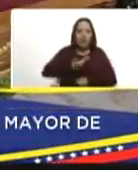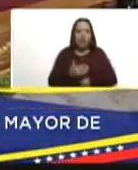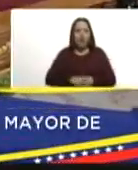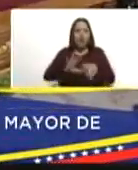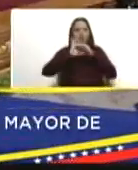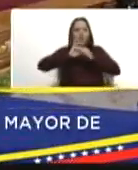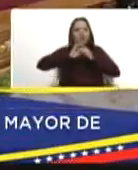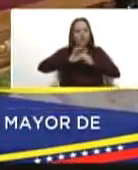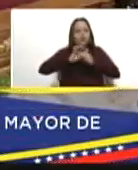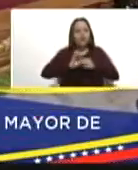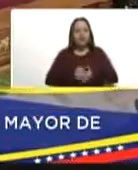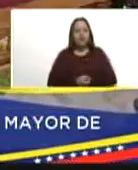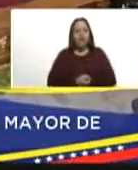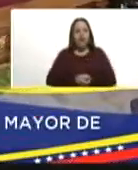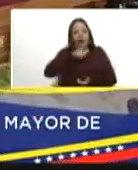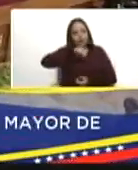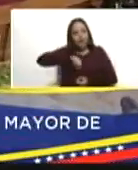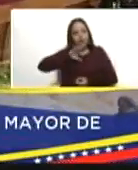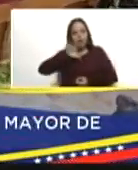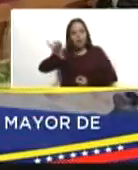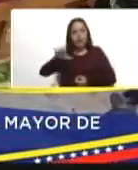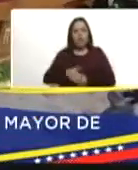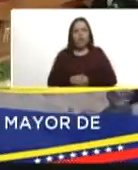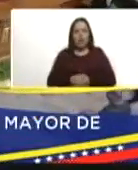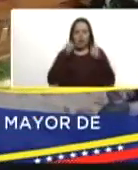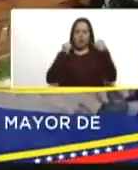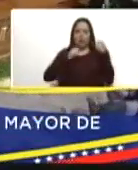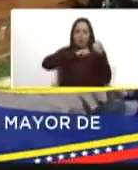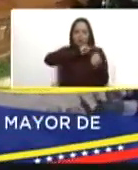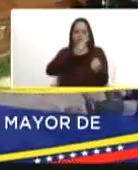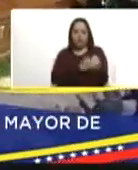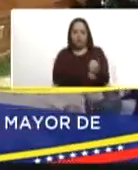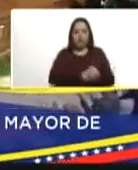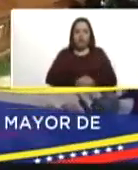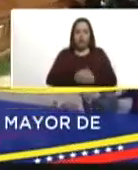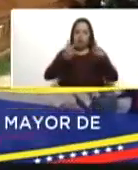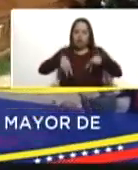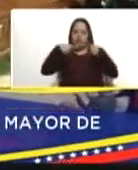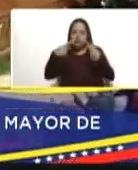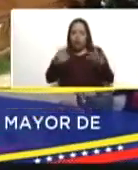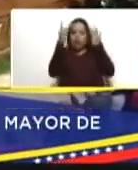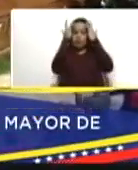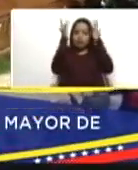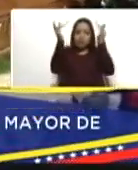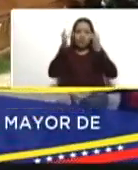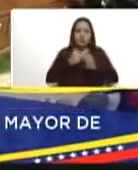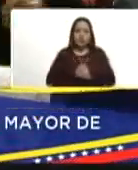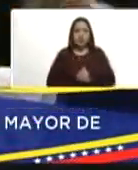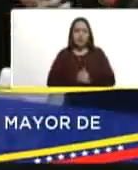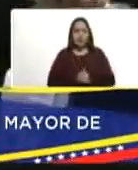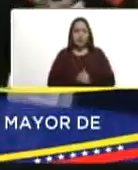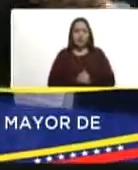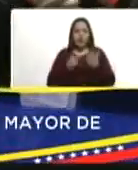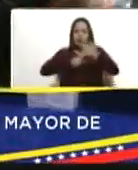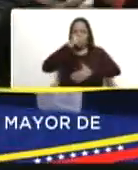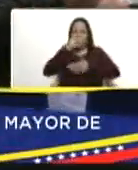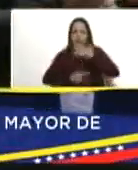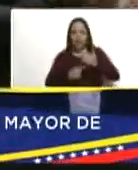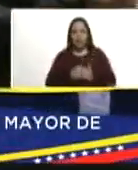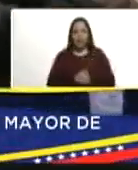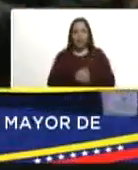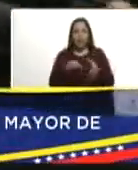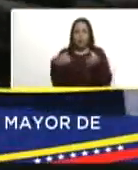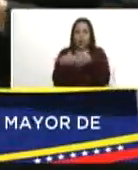Unión con Patriotismo con valentía con inovación con un plan con